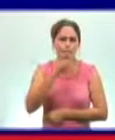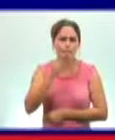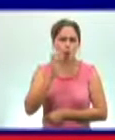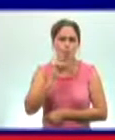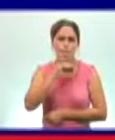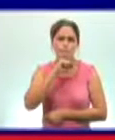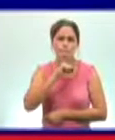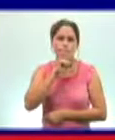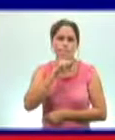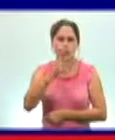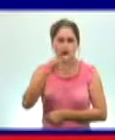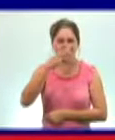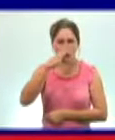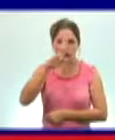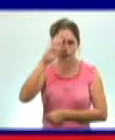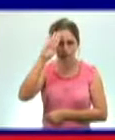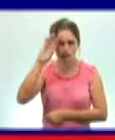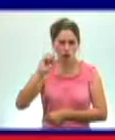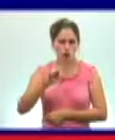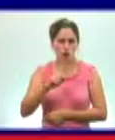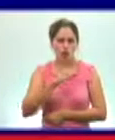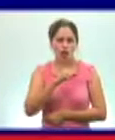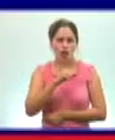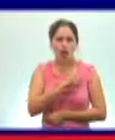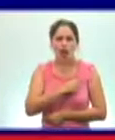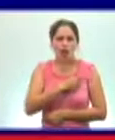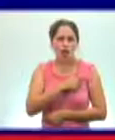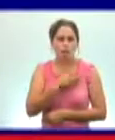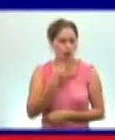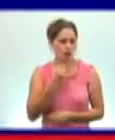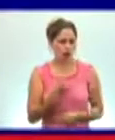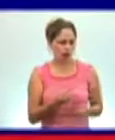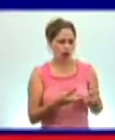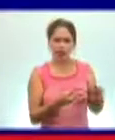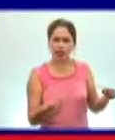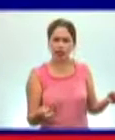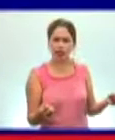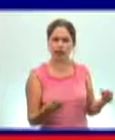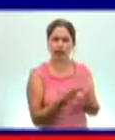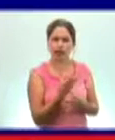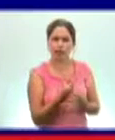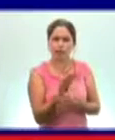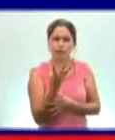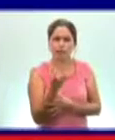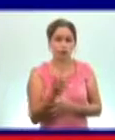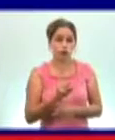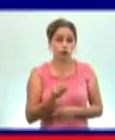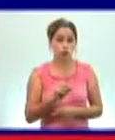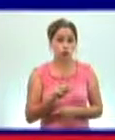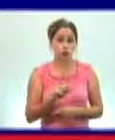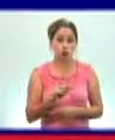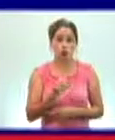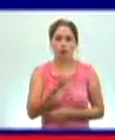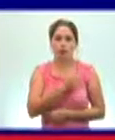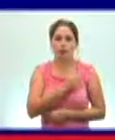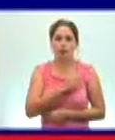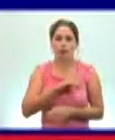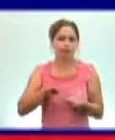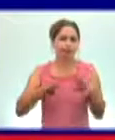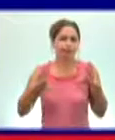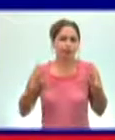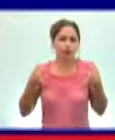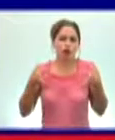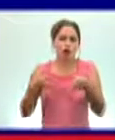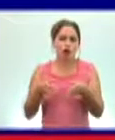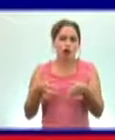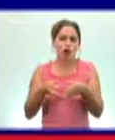ni a la hierba que pisa nuestras plantas. Es el odio invencible a quien la oprime, es el rencor eterno a quien la ataca. Es una